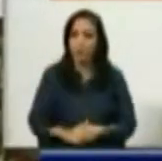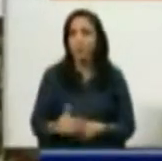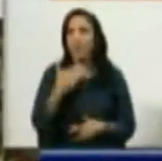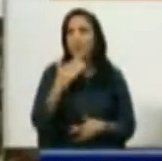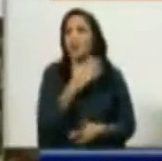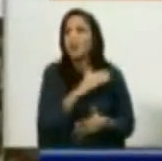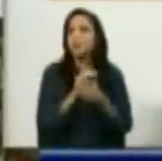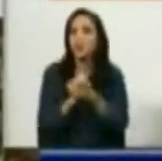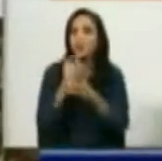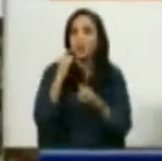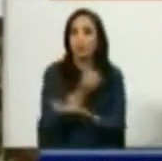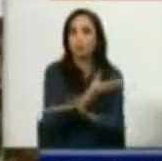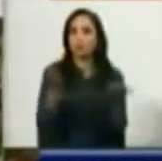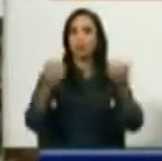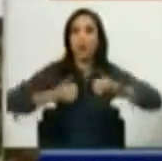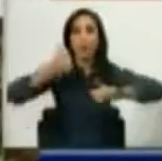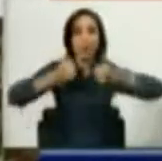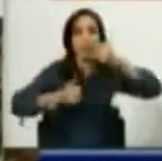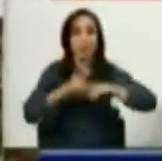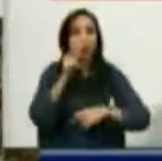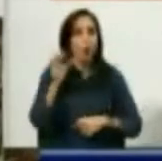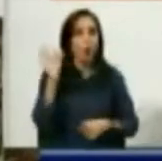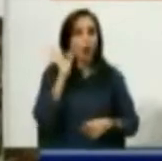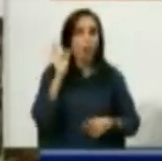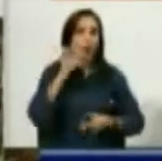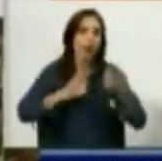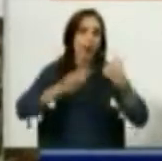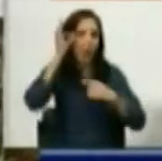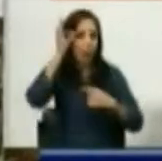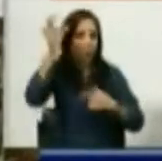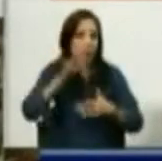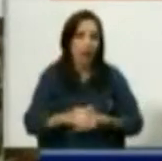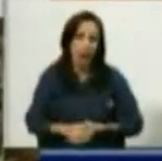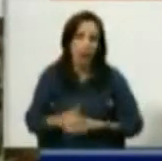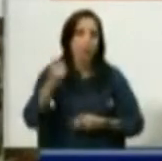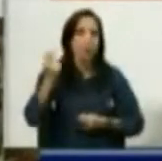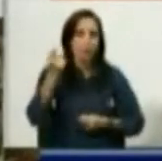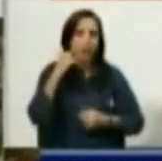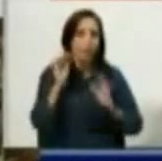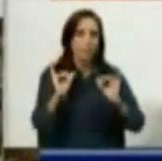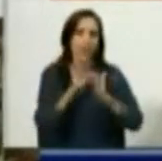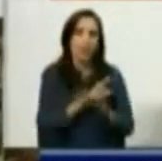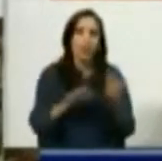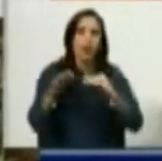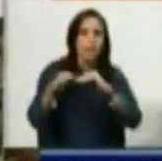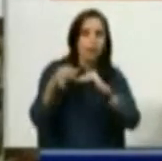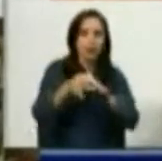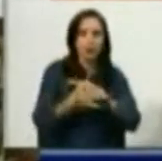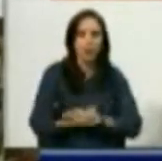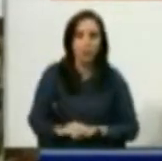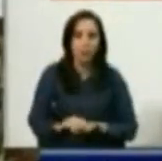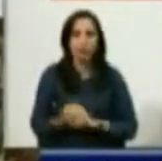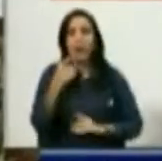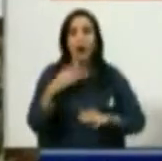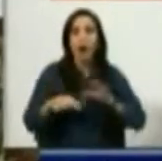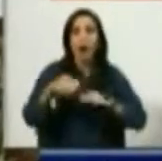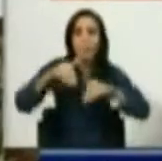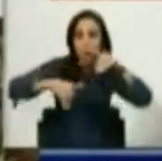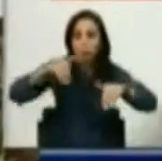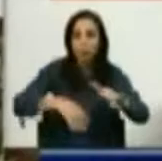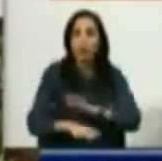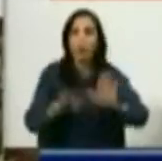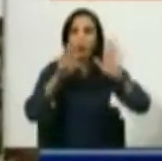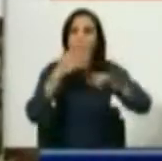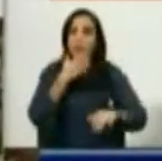compañero compañera nuestros candidatos y candidatas a concejales y concejalas elección el nueve